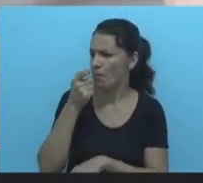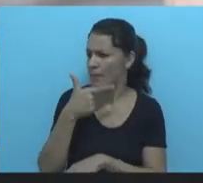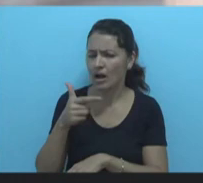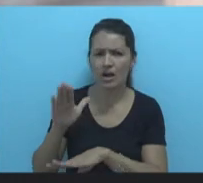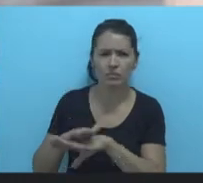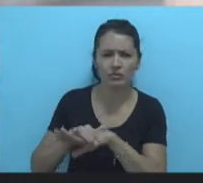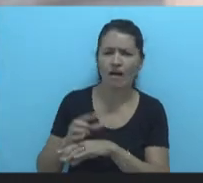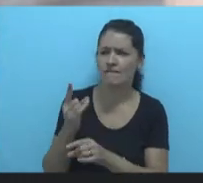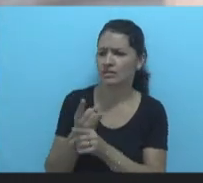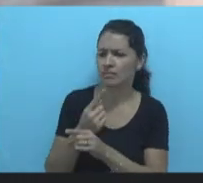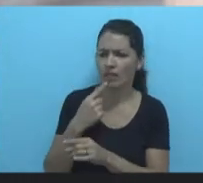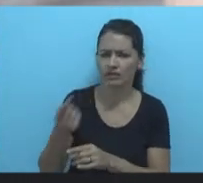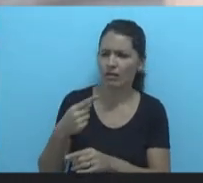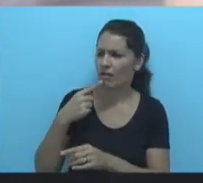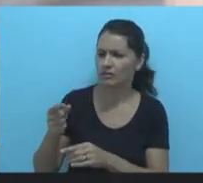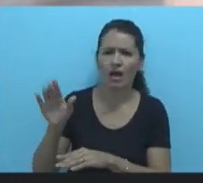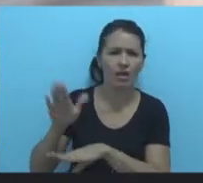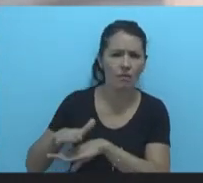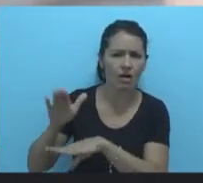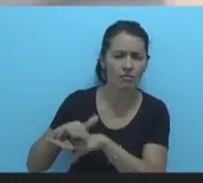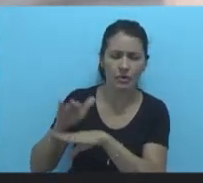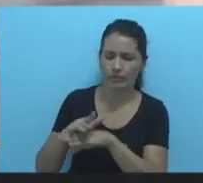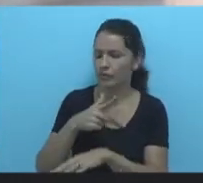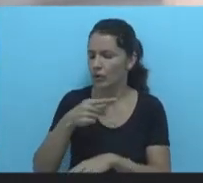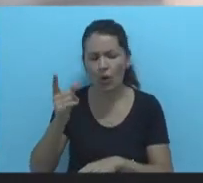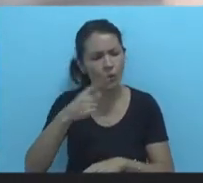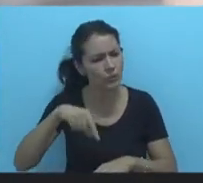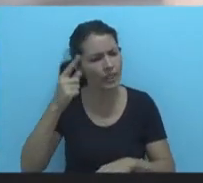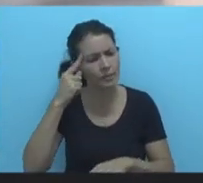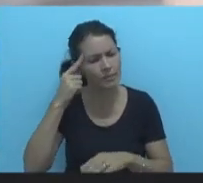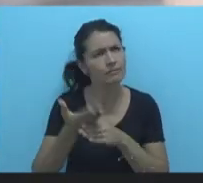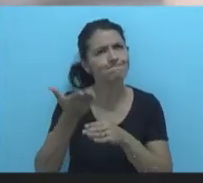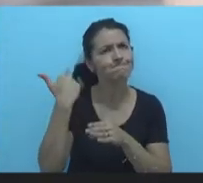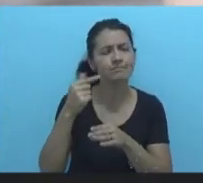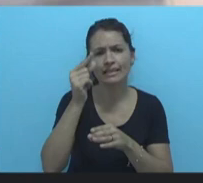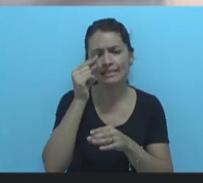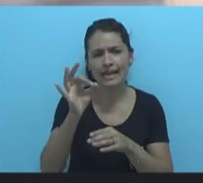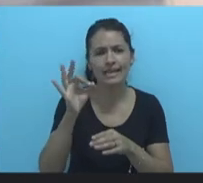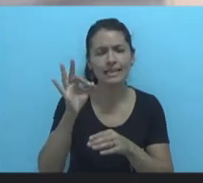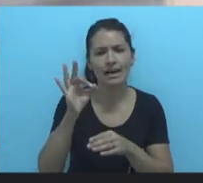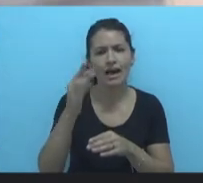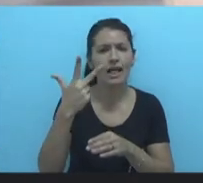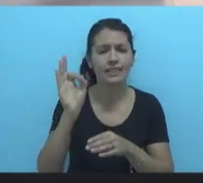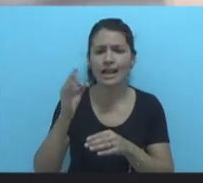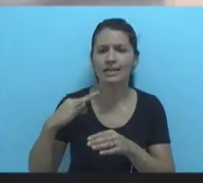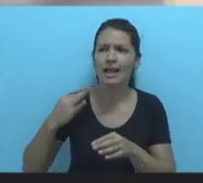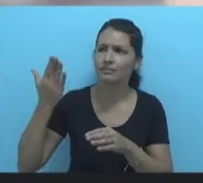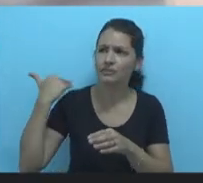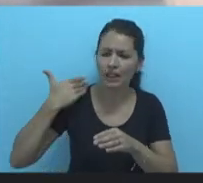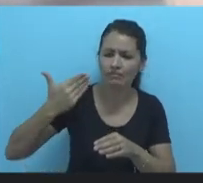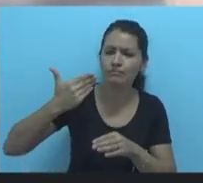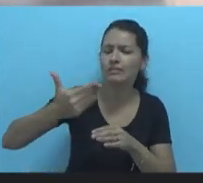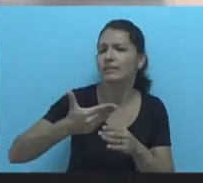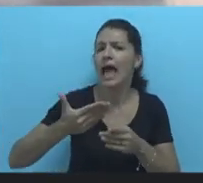total de recursos que recauda la Nación en los últimos 30 años, vamos a ver cuándo creció y cuándo bajó el porcentual que la Nación recibe y